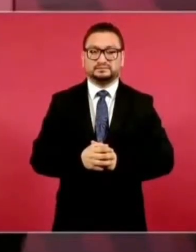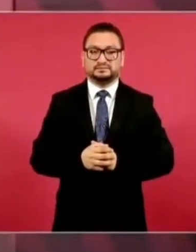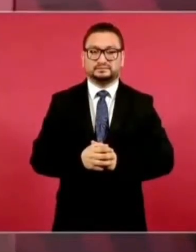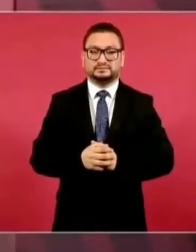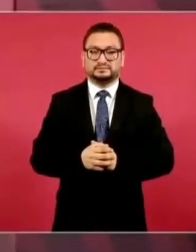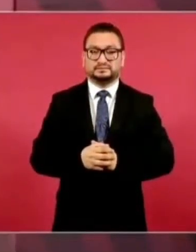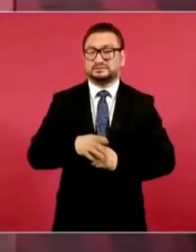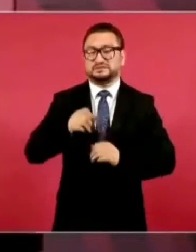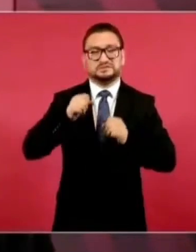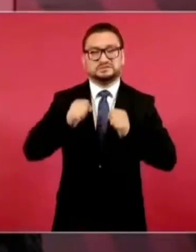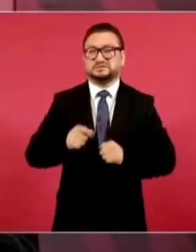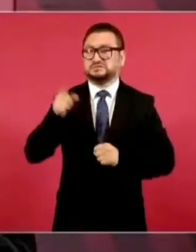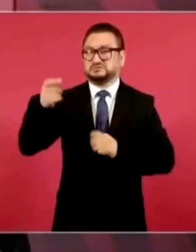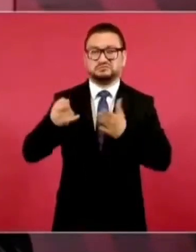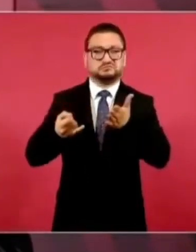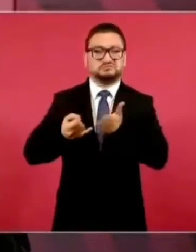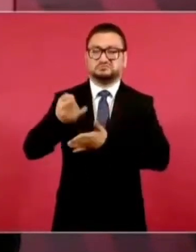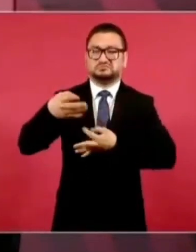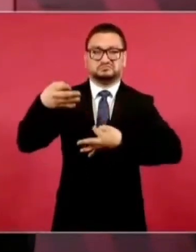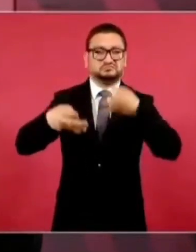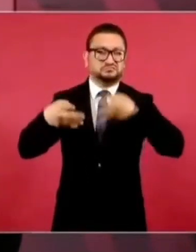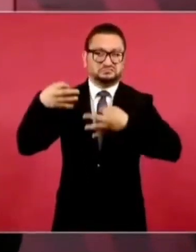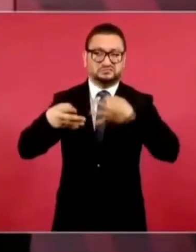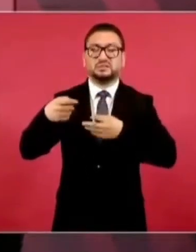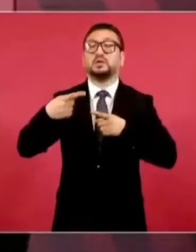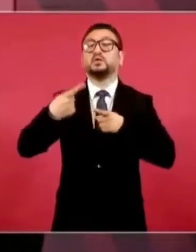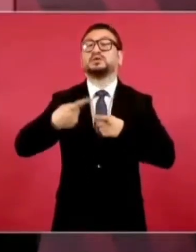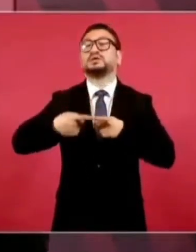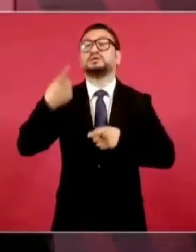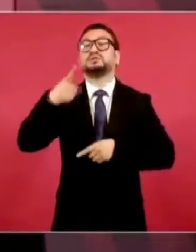La Corte. ¿Quién dio